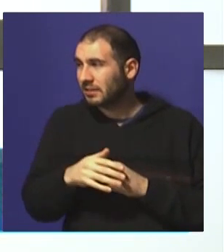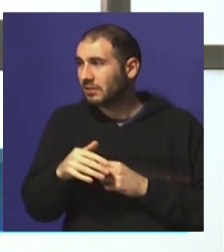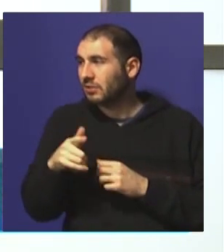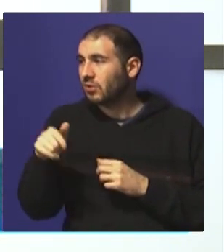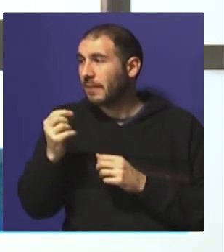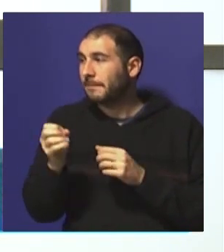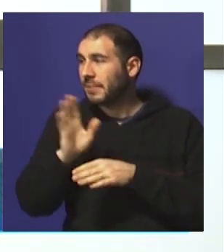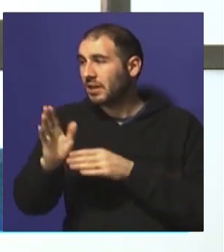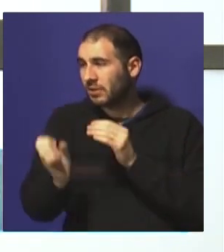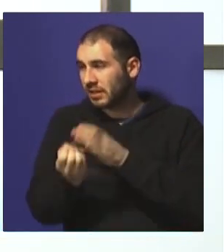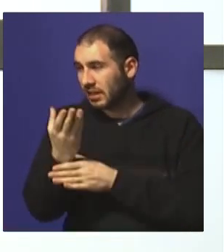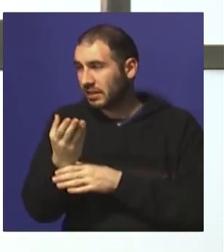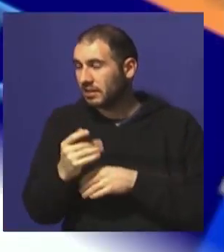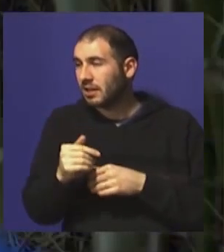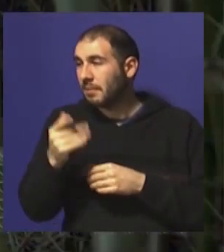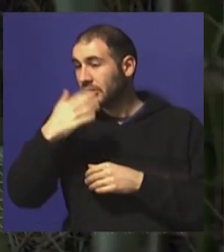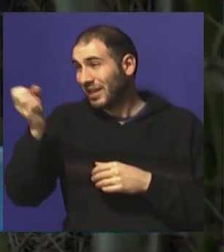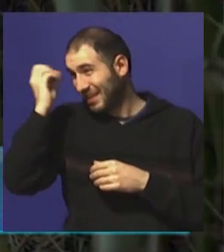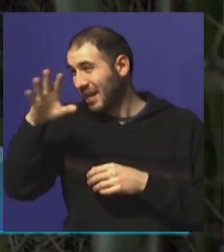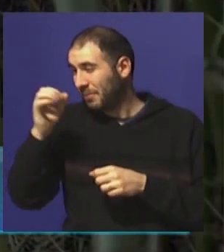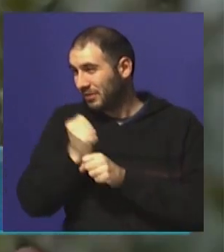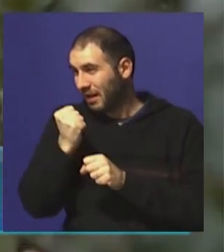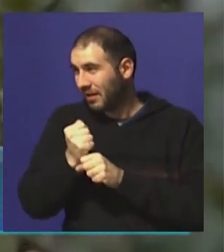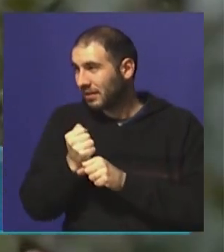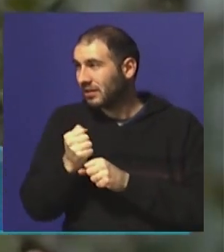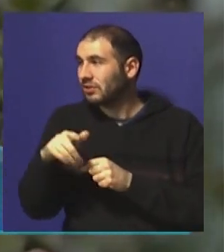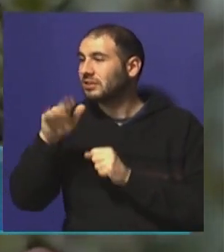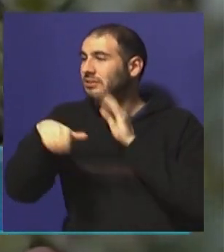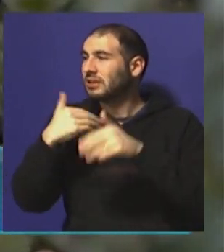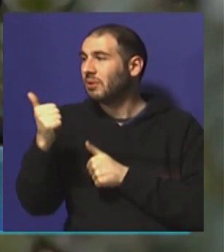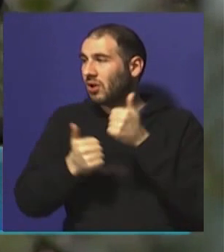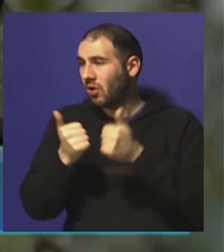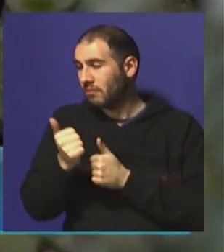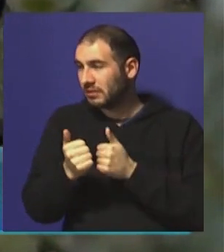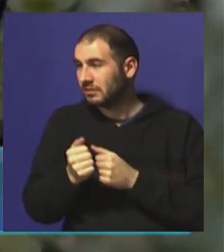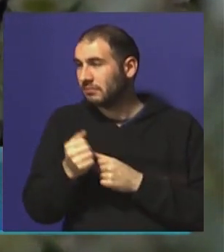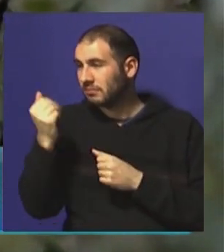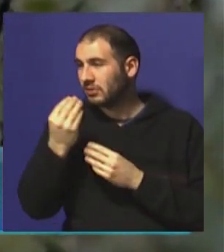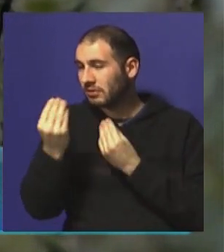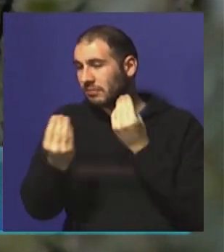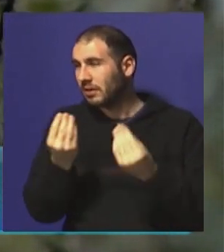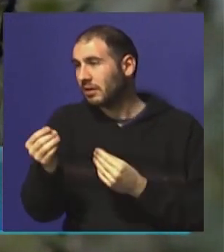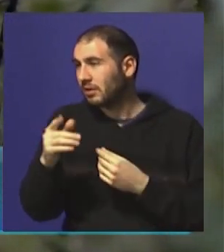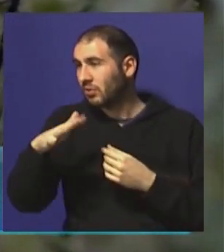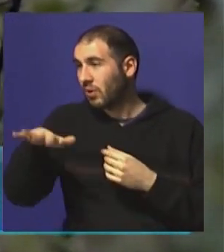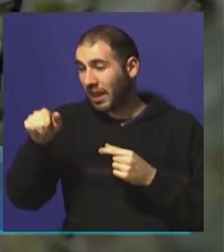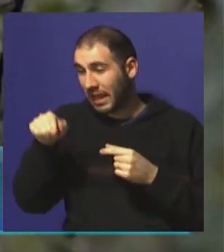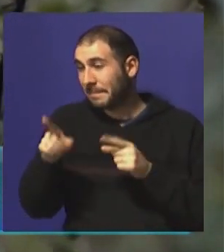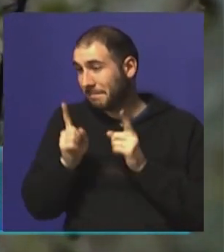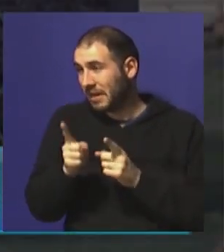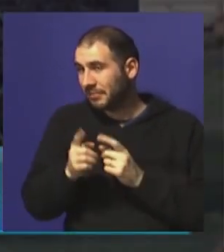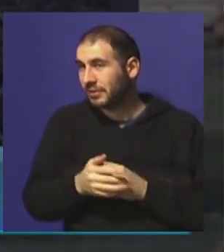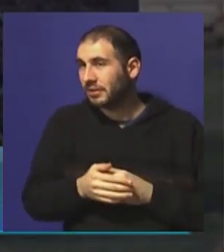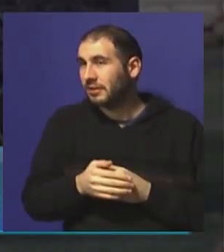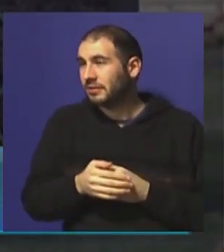filmó la película, son granjeros. Entonces los castings que hicimos para la gente los hicimos en esas mismas aldeas. Y